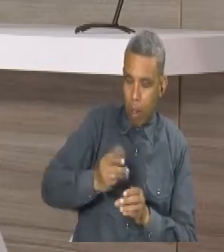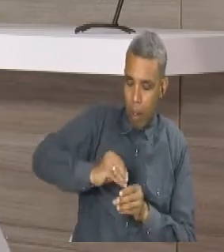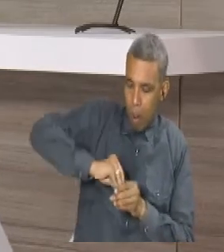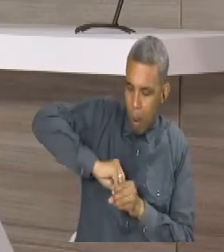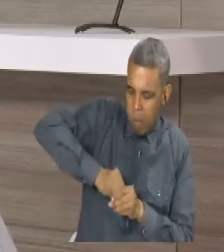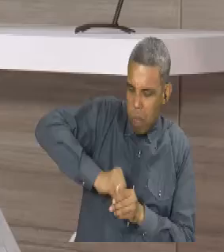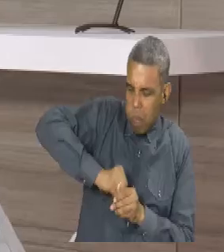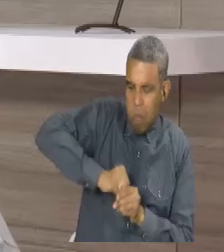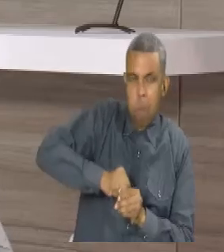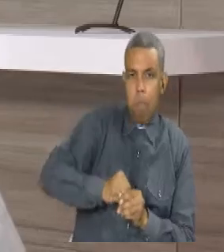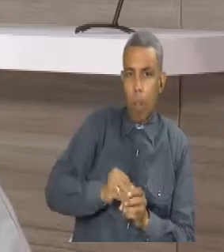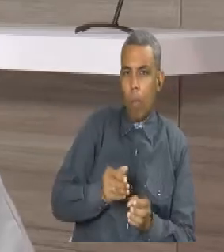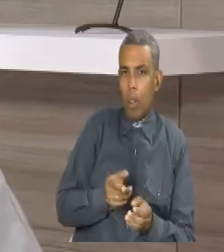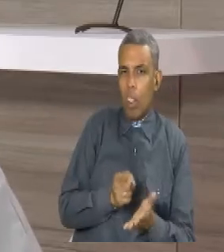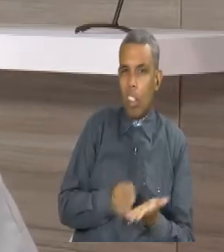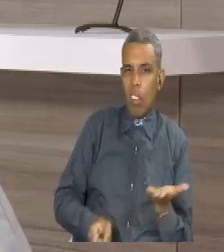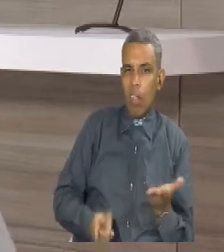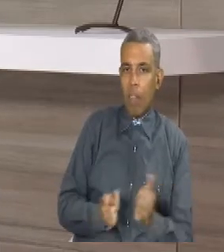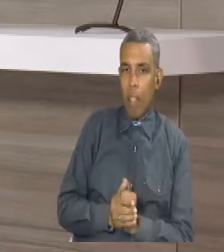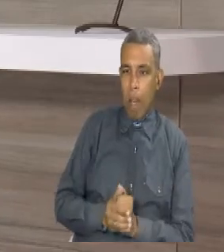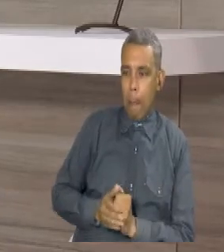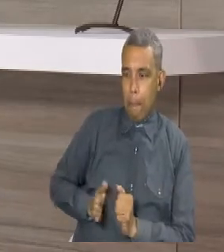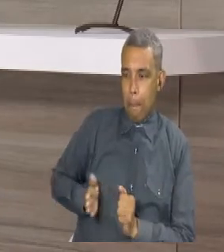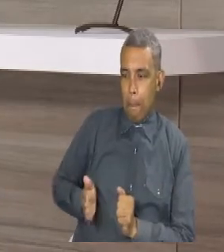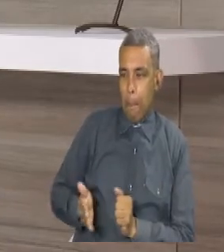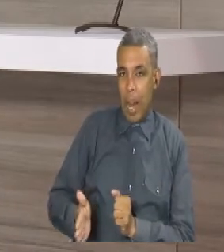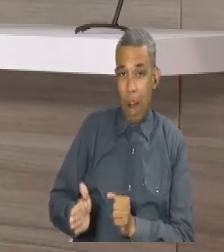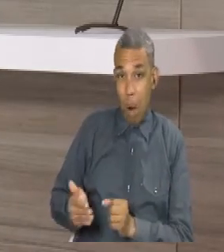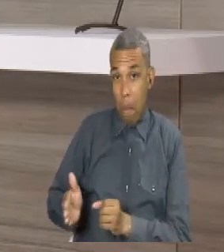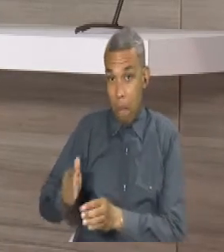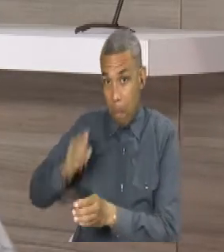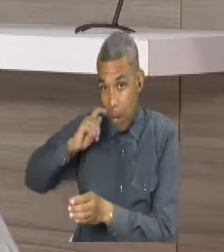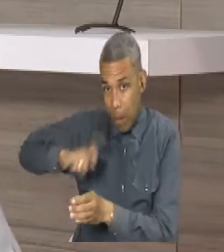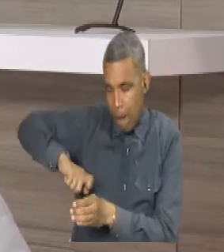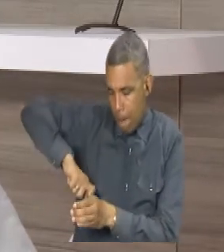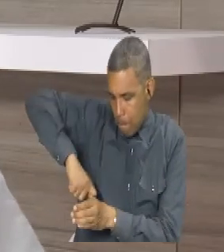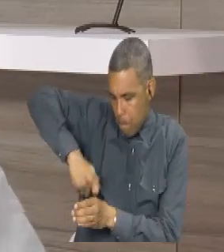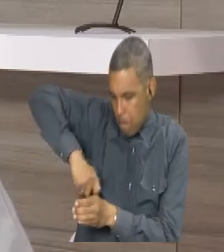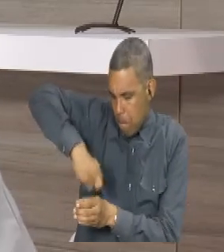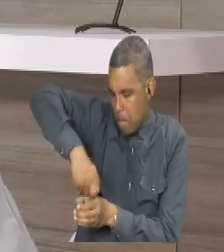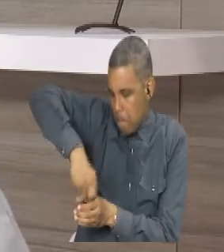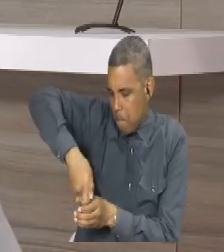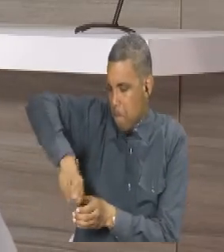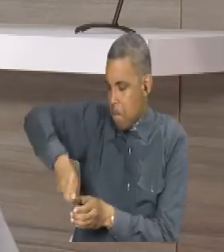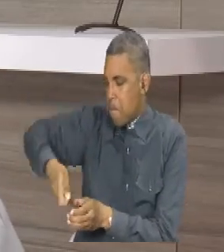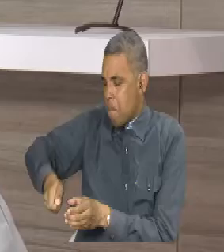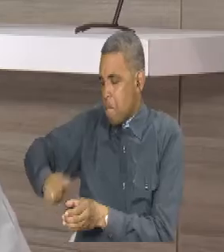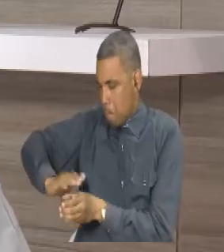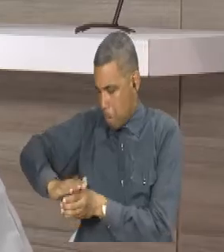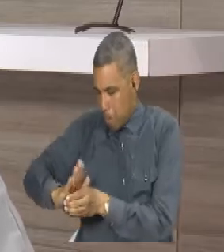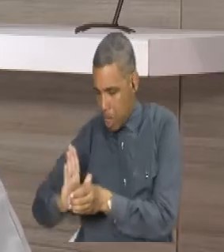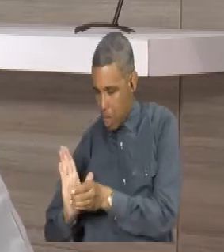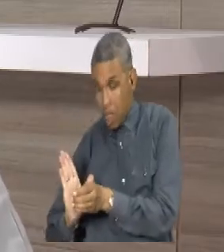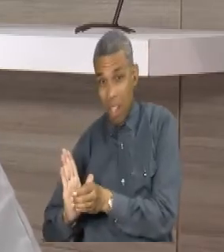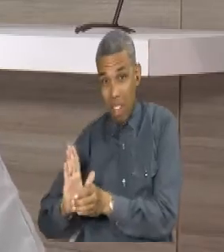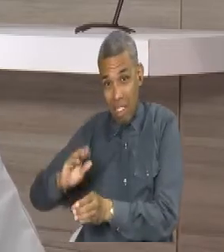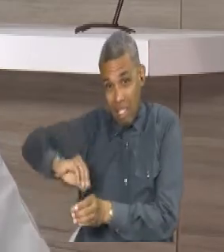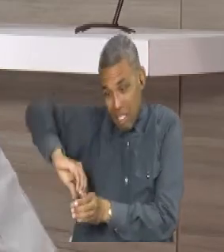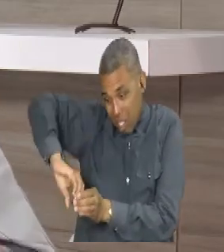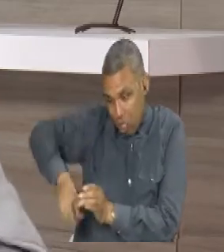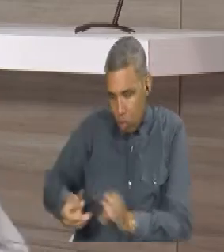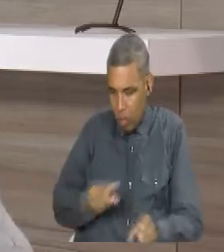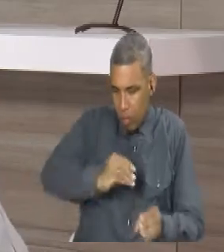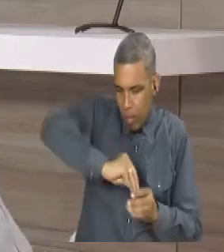Vamos a envolver las papas en aluminio, hacer una cocción, y la idea es estallar las papas y hacer una ensaladita de